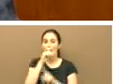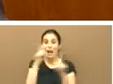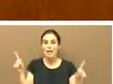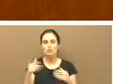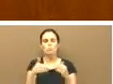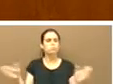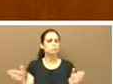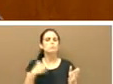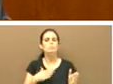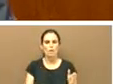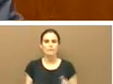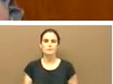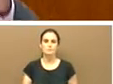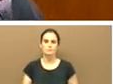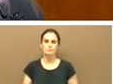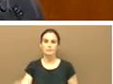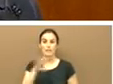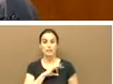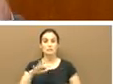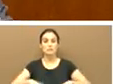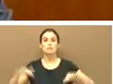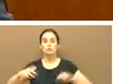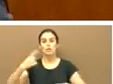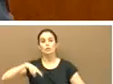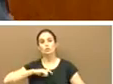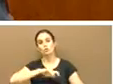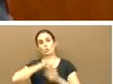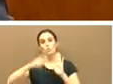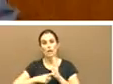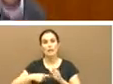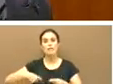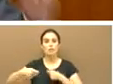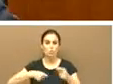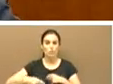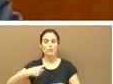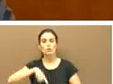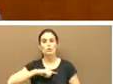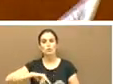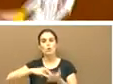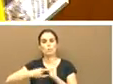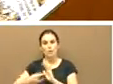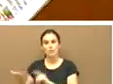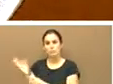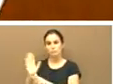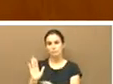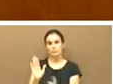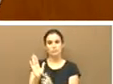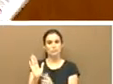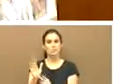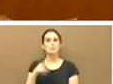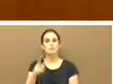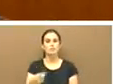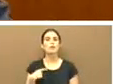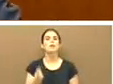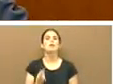Señorías, hemos impulsado una ley del comercio. Hemos hecho un plan estratégico del comercio de